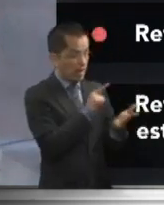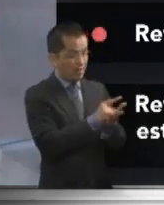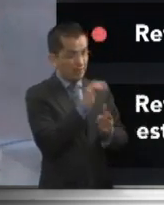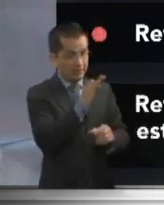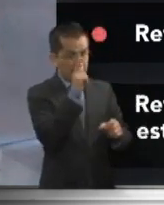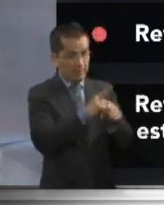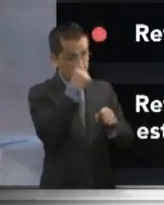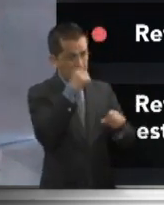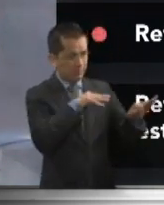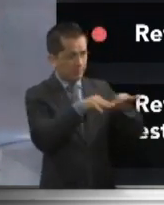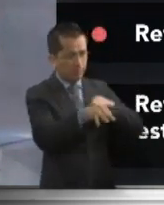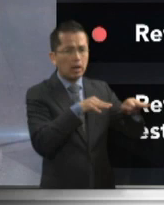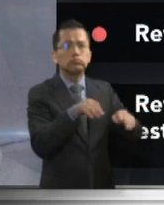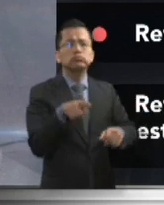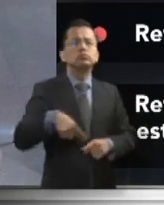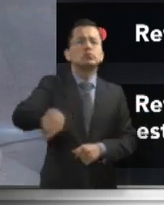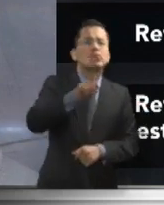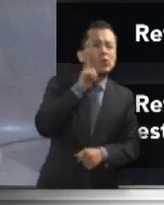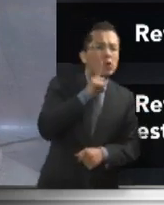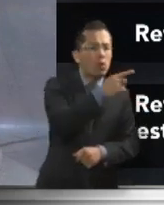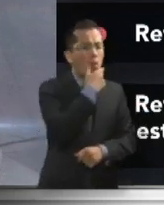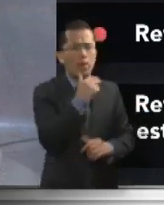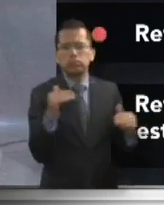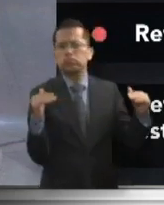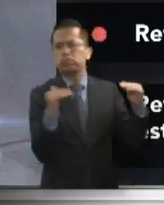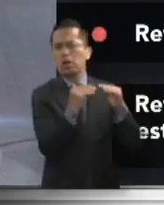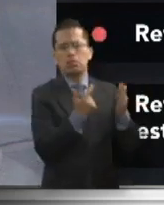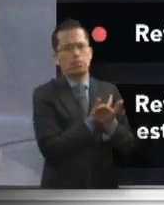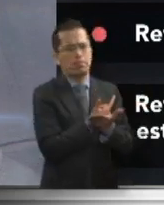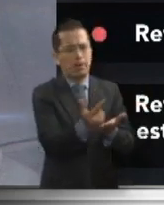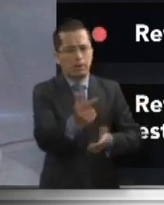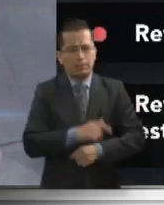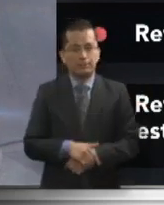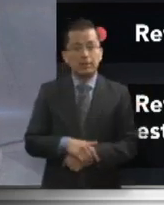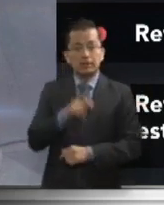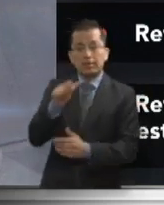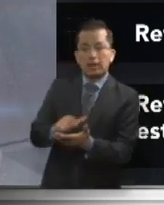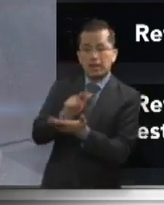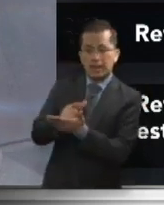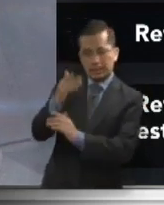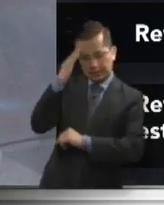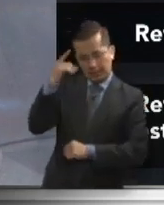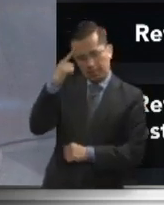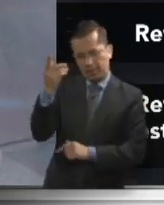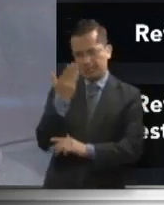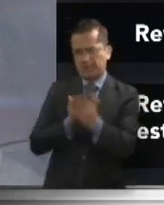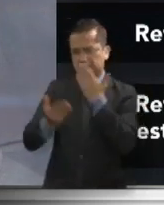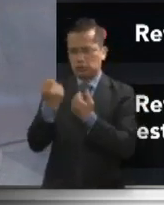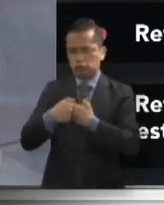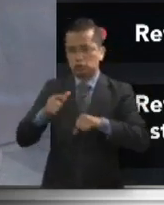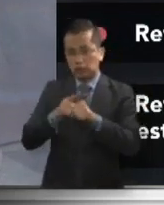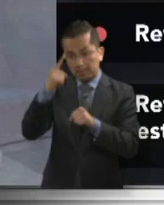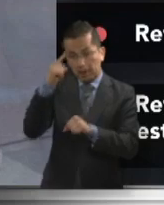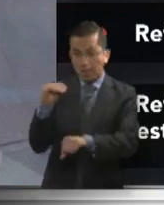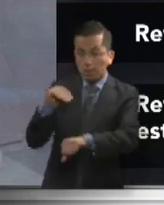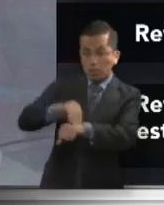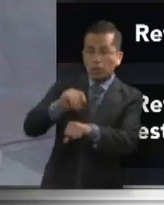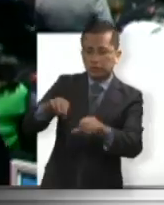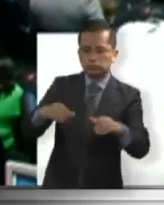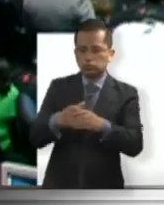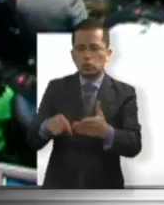salarial entre hombres y mujeres, reformas a la Ley General de Desarrollo Social para garantizar guarderías y estancias infantiles apoyadas por el